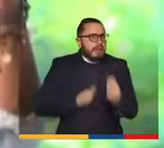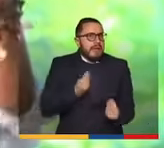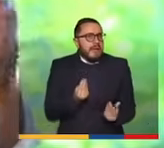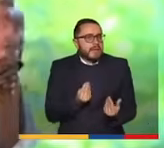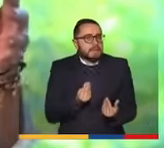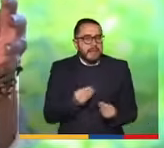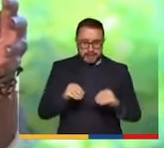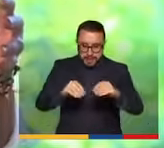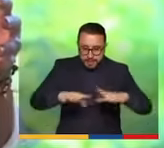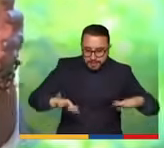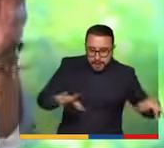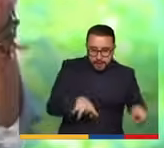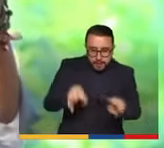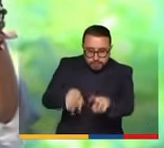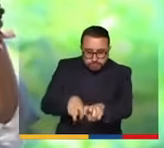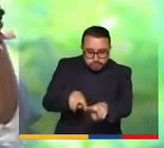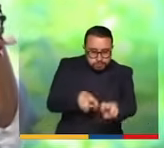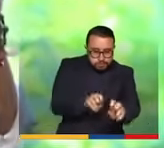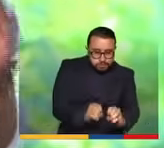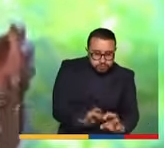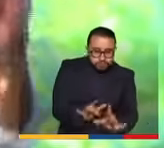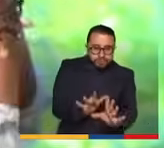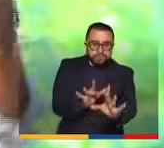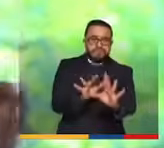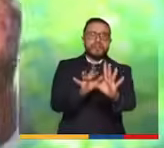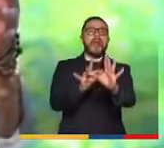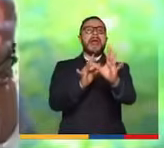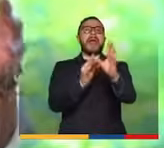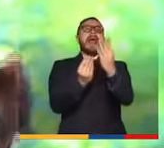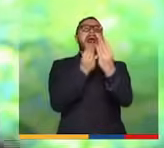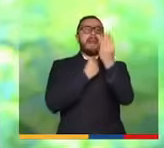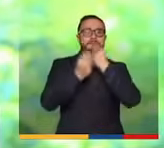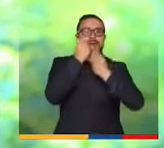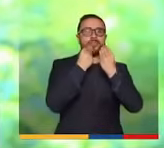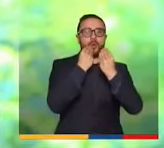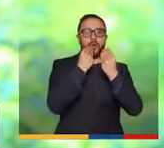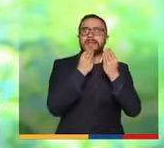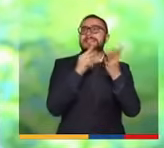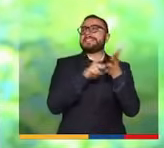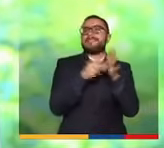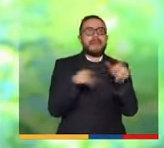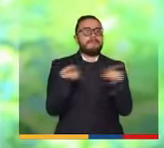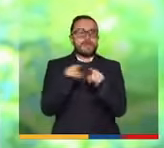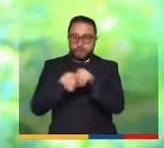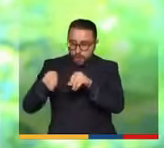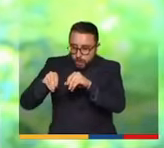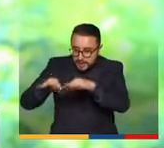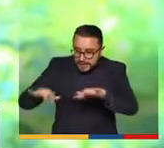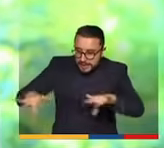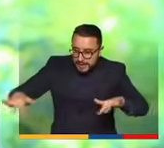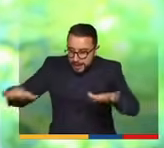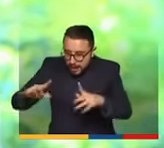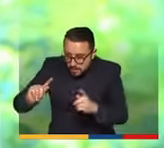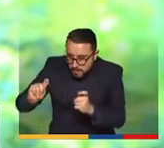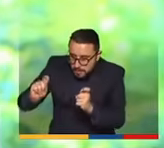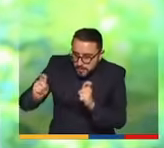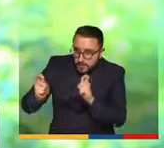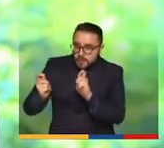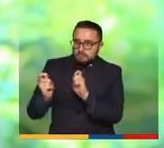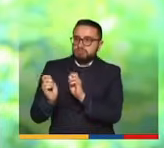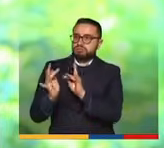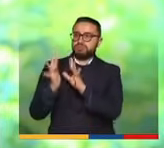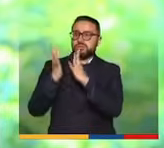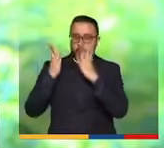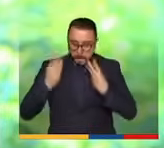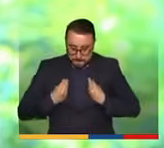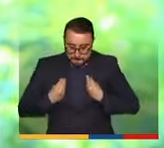es lo mismo que transformar la tierra en vida. Ustedes son fuerza de la vida